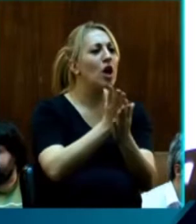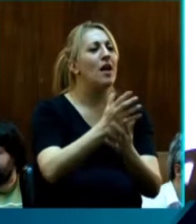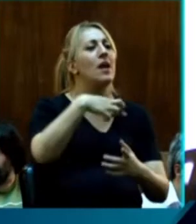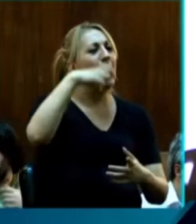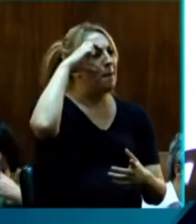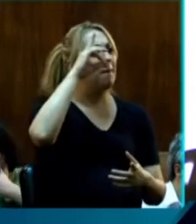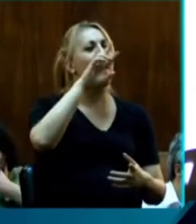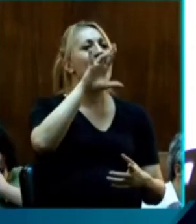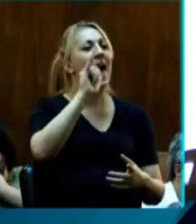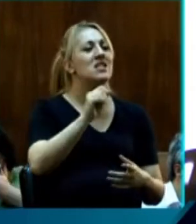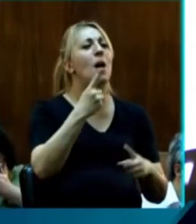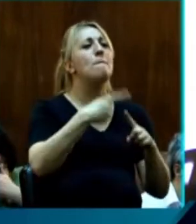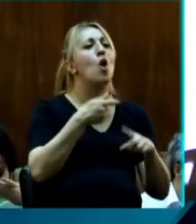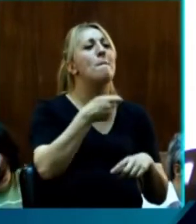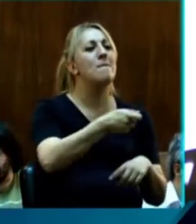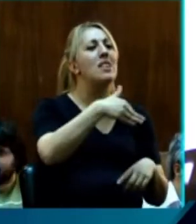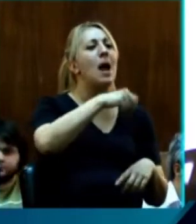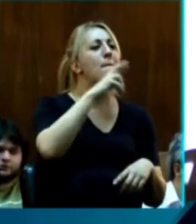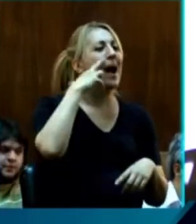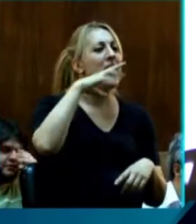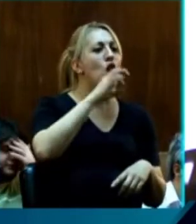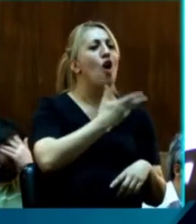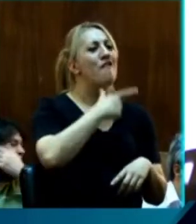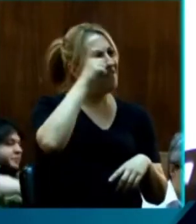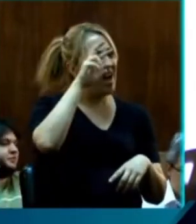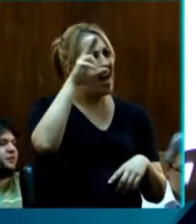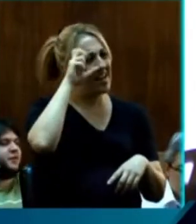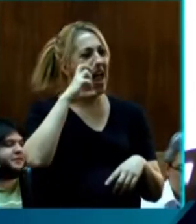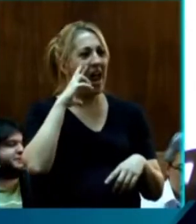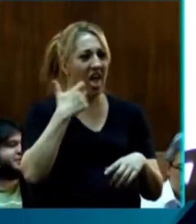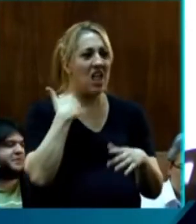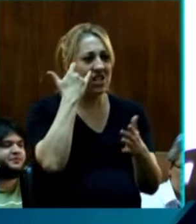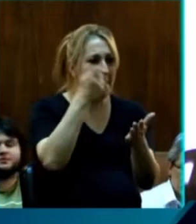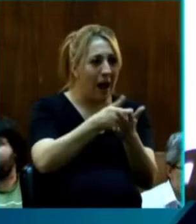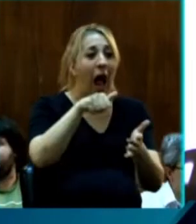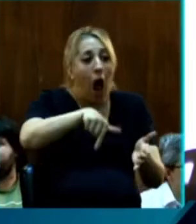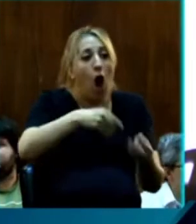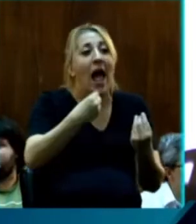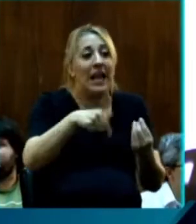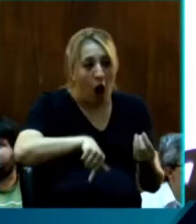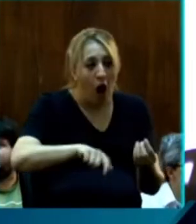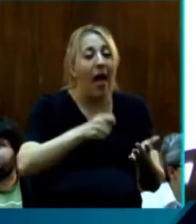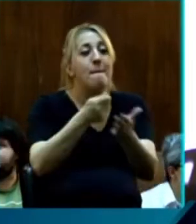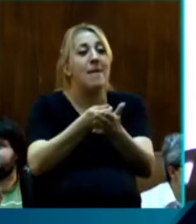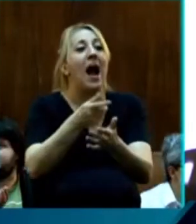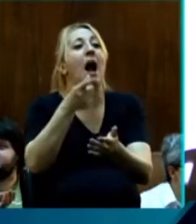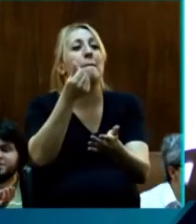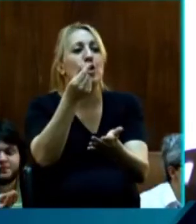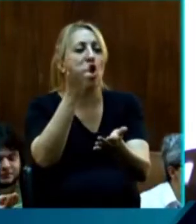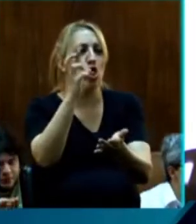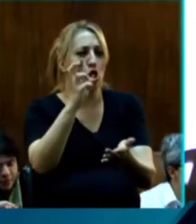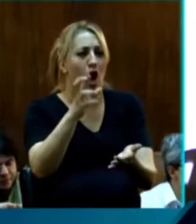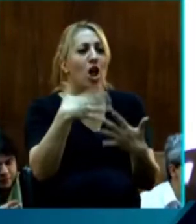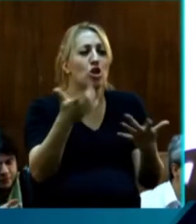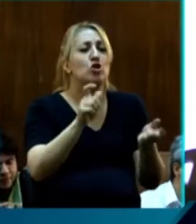por el asesinato de Mariano Ferreira. Tuvimos que pagar. Ahora vamos a pagar en dólares, después vamos a ver el tema. Entonces, toda la